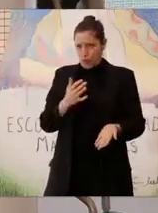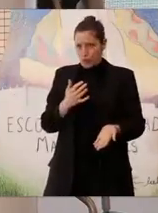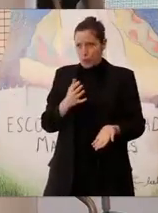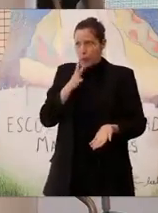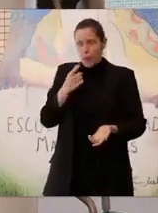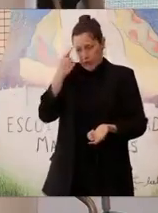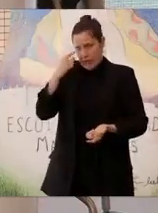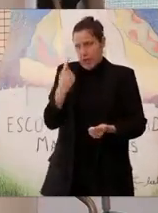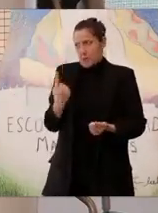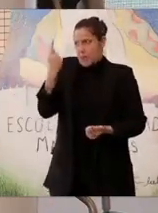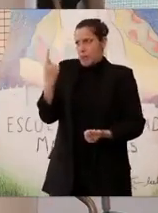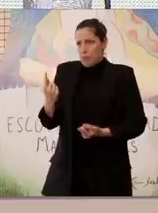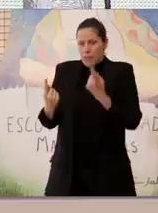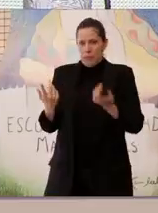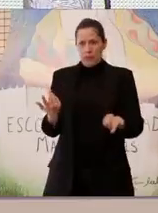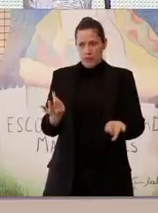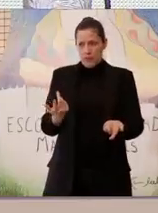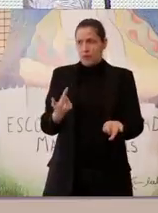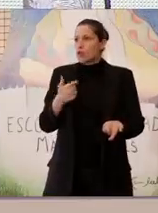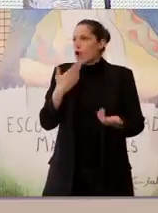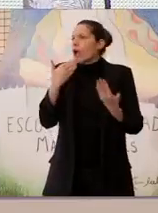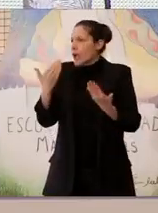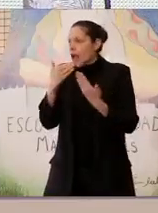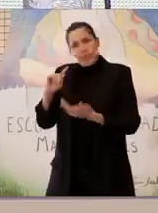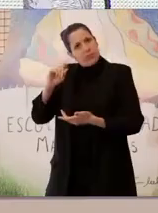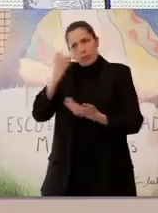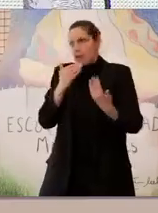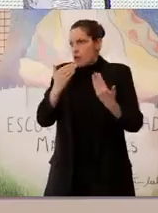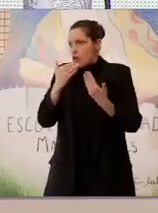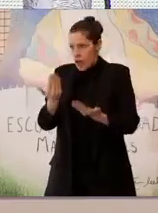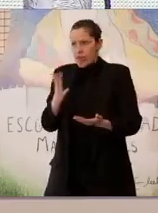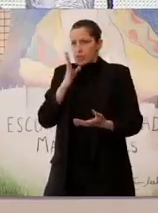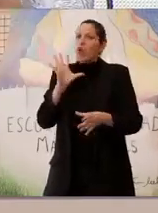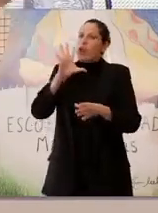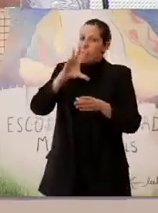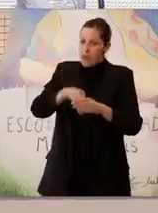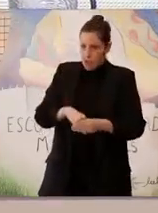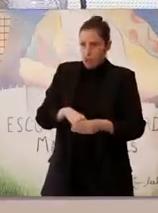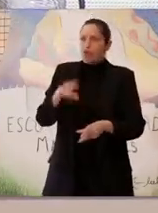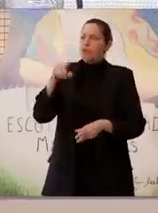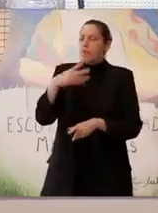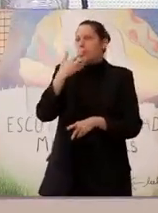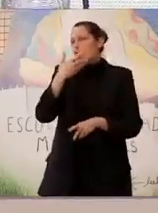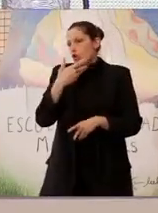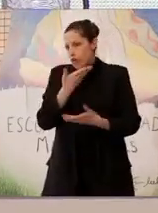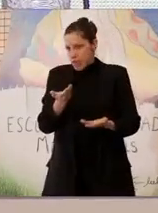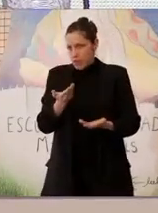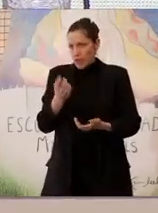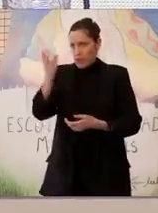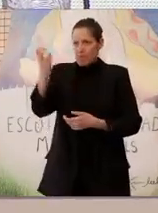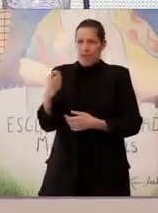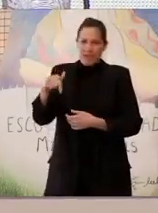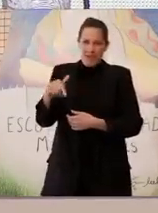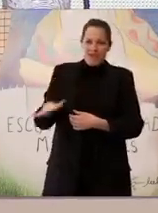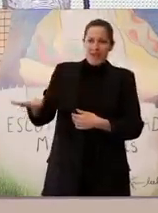lo digo. Y con todo el agradecimiento y sé que la implicación y el conocimiento estáis aquí, ya sé dónde